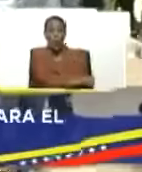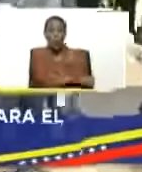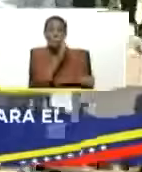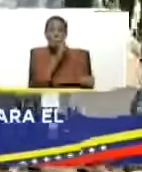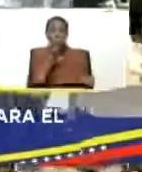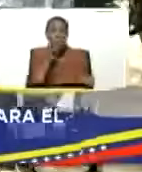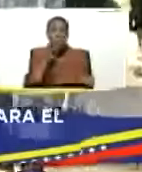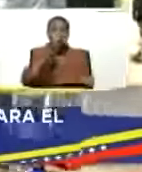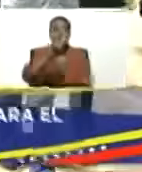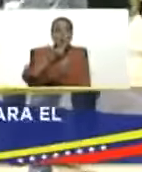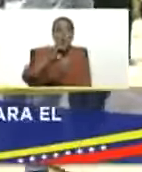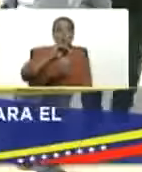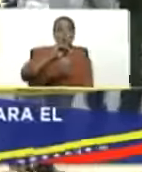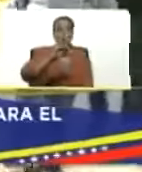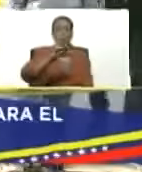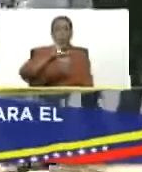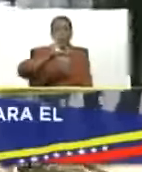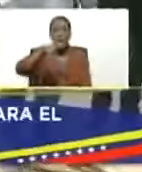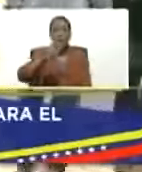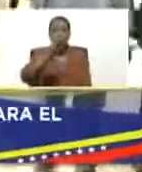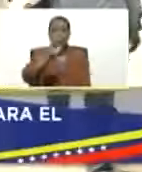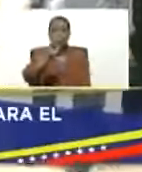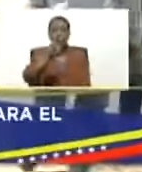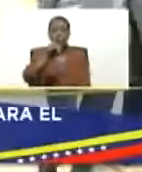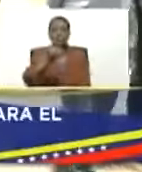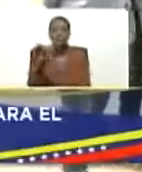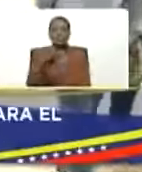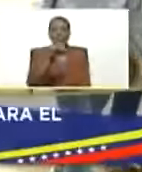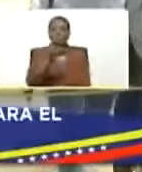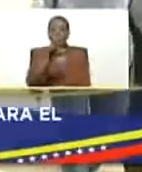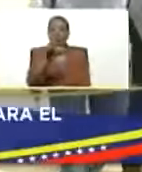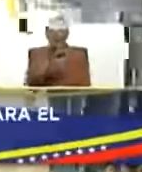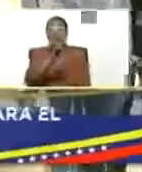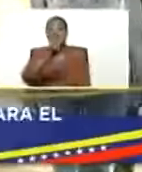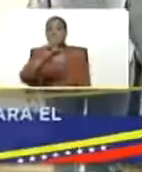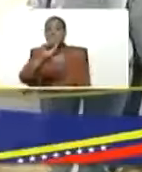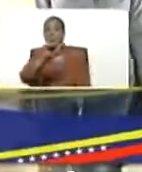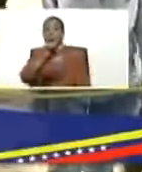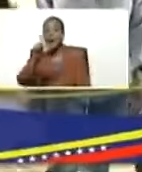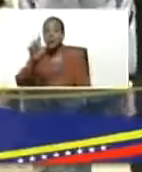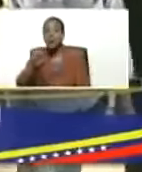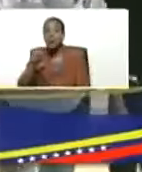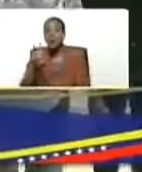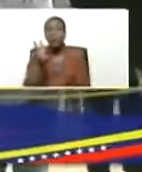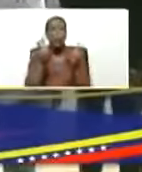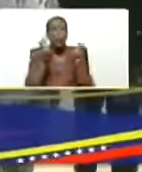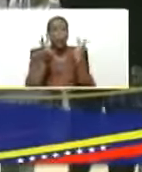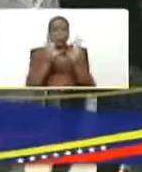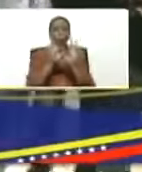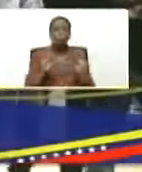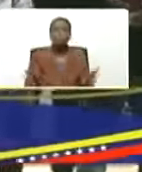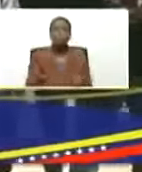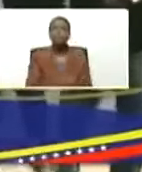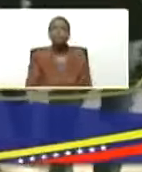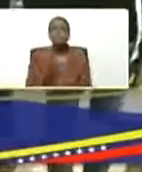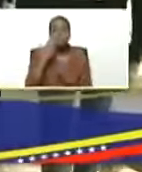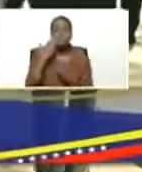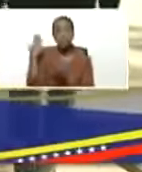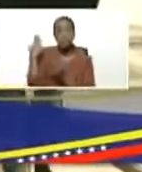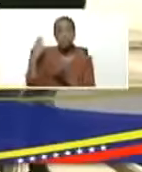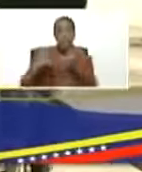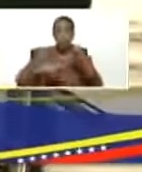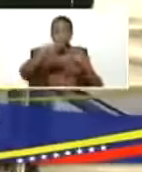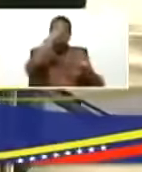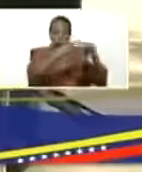Virgen del Valle. De paquete. Nuevo, nuevito. Y entre